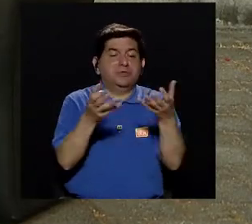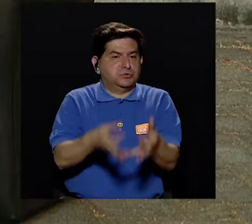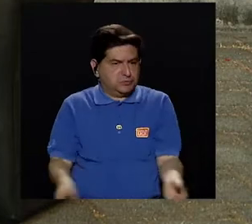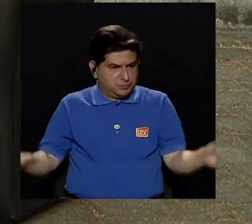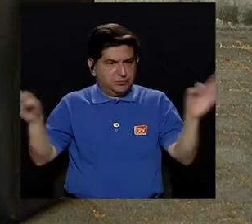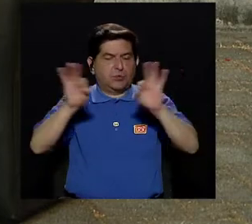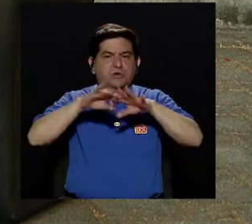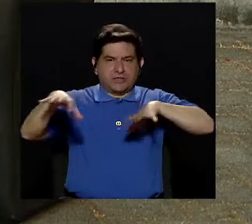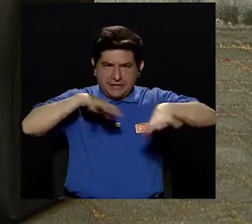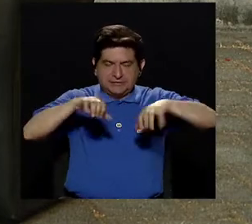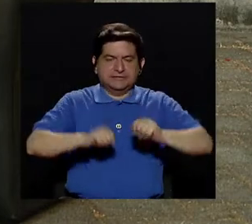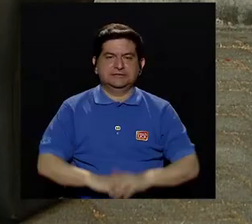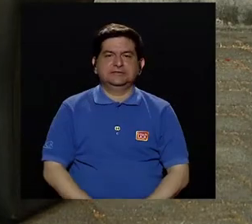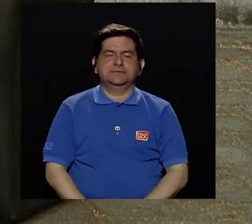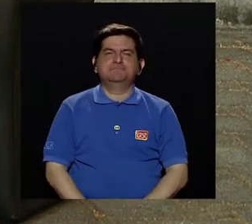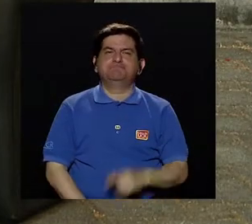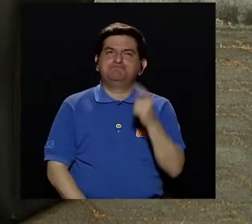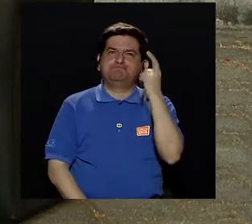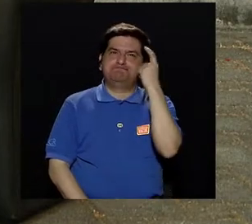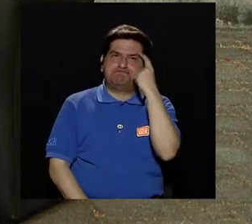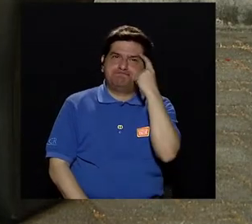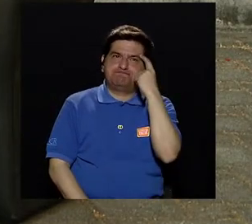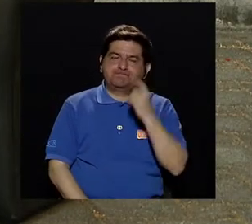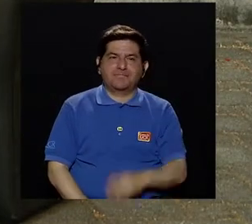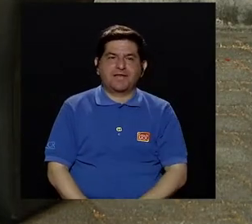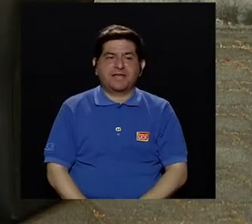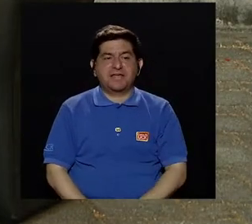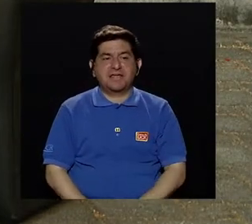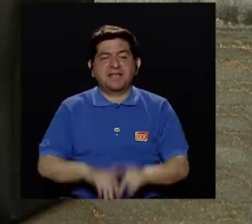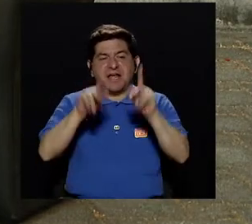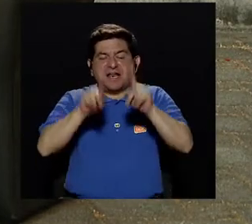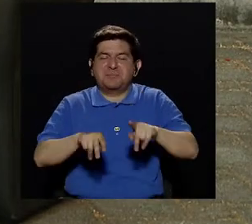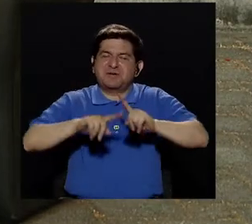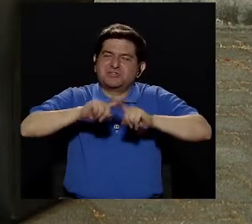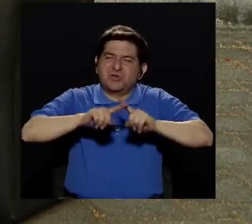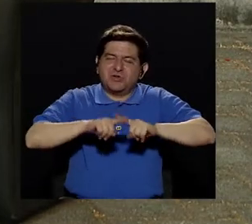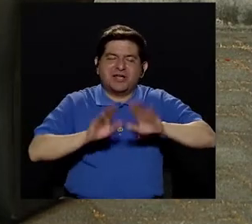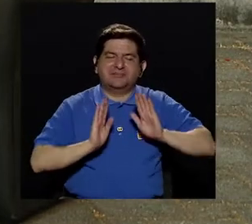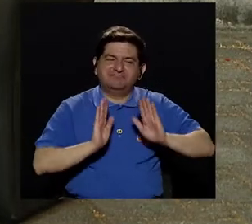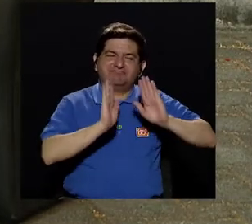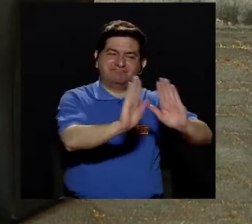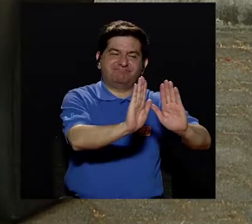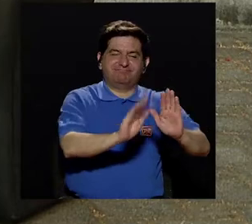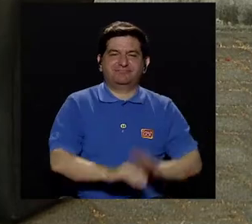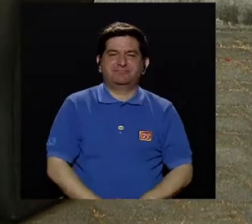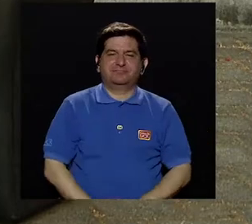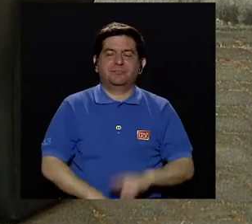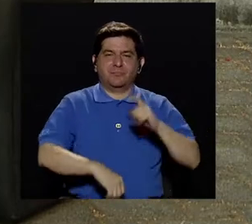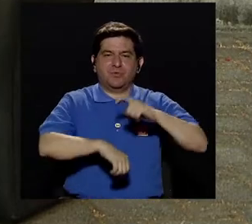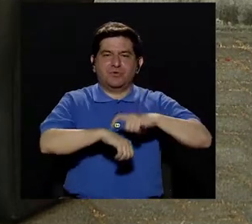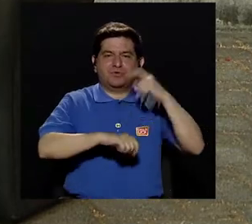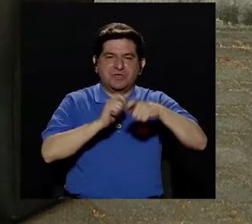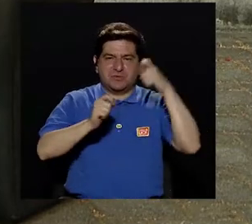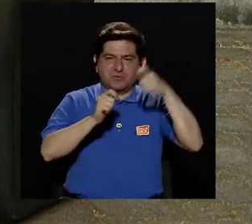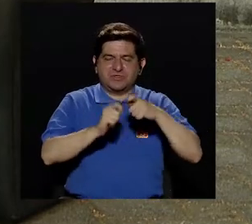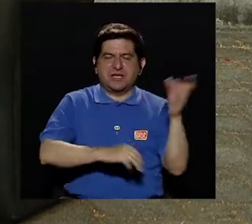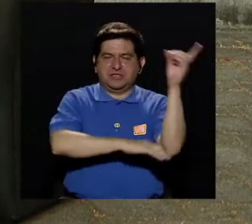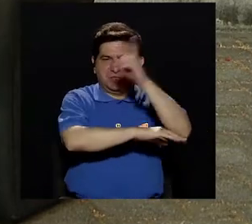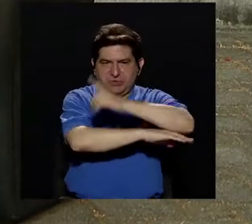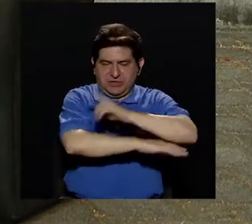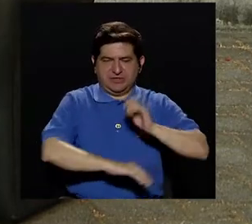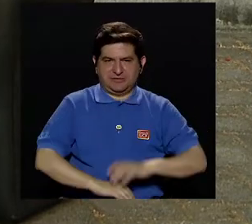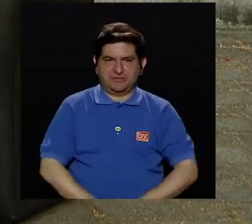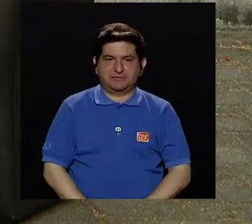de importancia. Entonces tomamos en consideración eso y se difiere a la persona, ¿verdad? Se rechaza por una cantidad determinada de días,